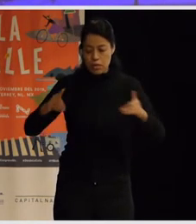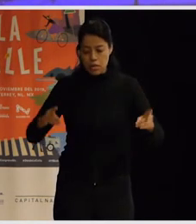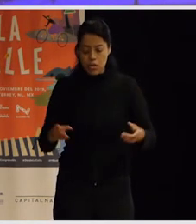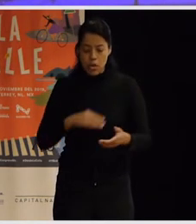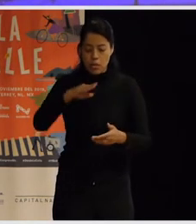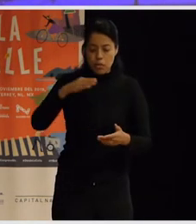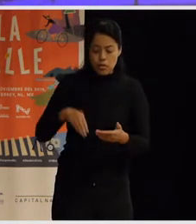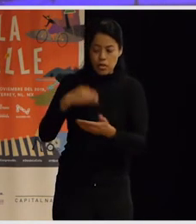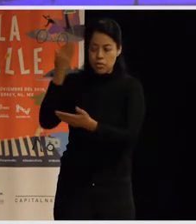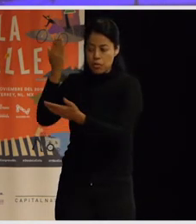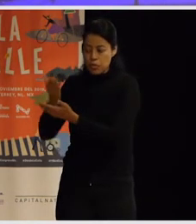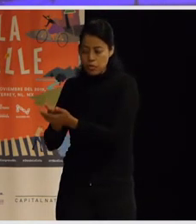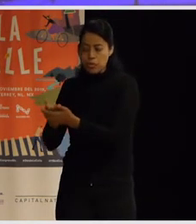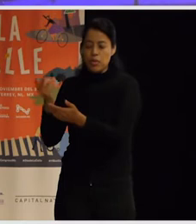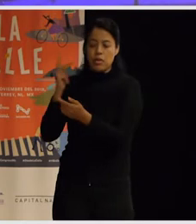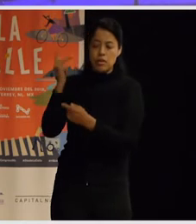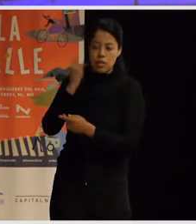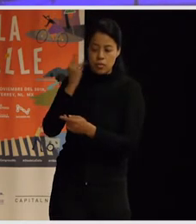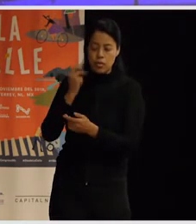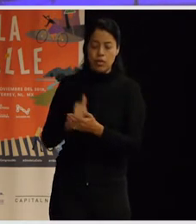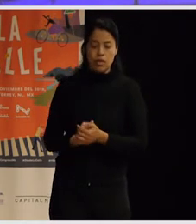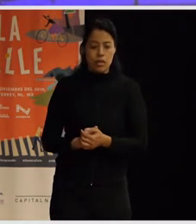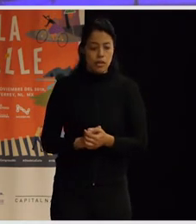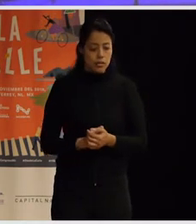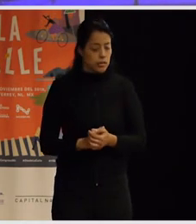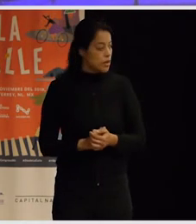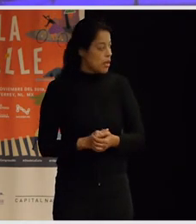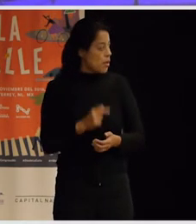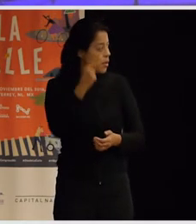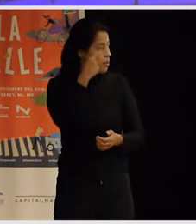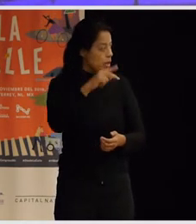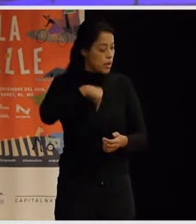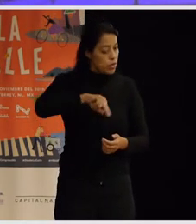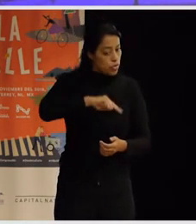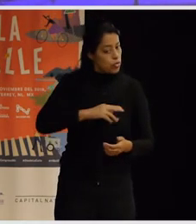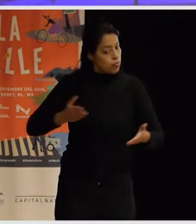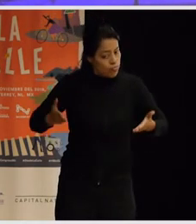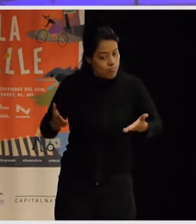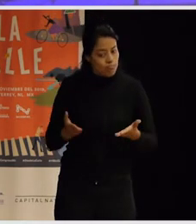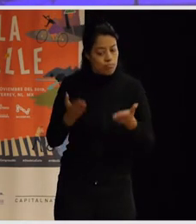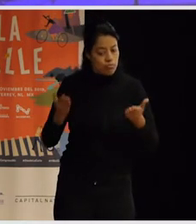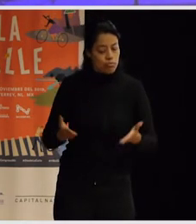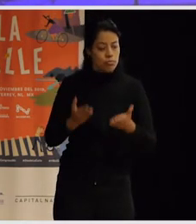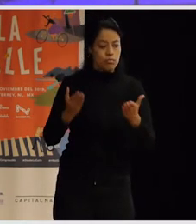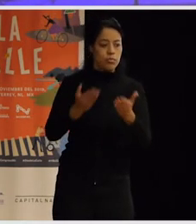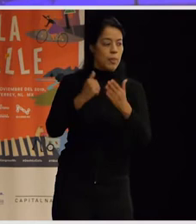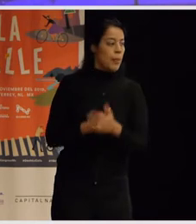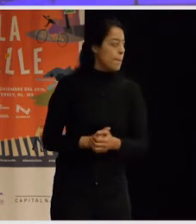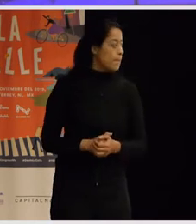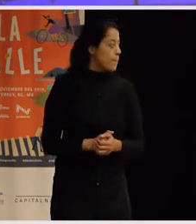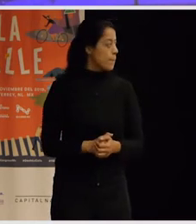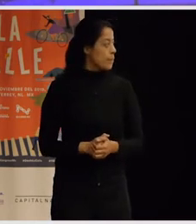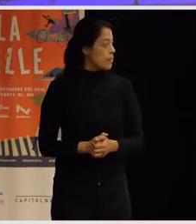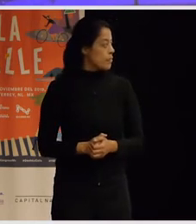política pública también porque sin primero lograr la política pública para que después vamos a empujar estamos haciendo un poco de esas cosas también de